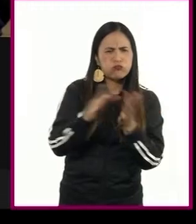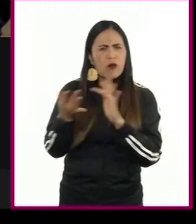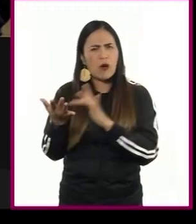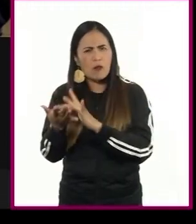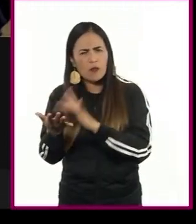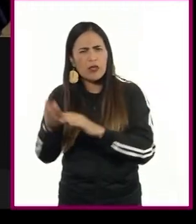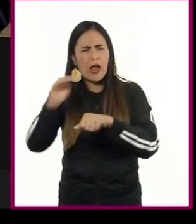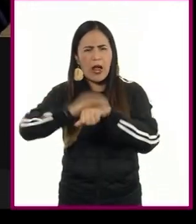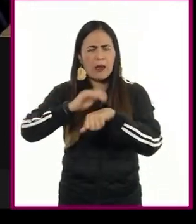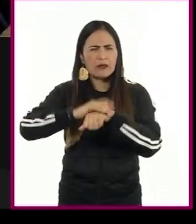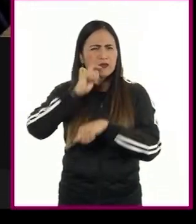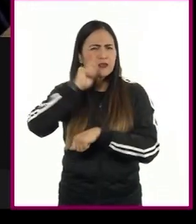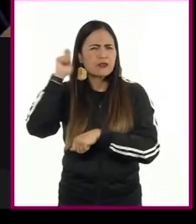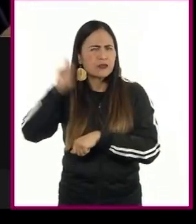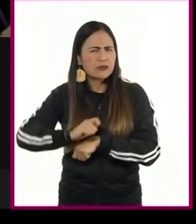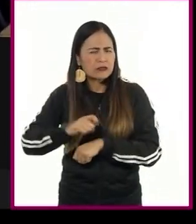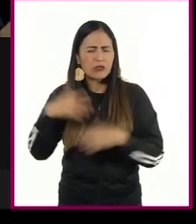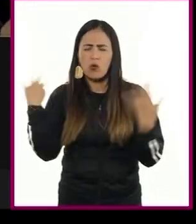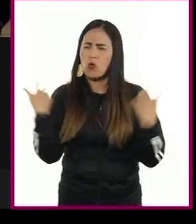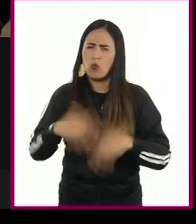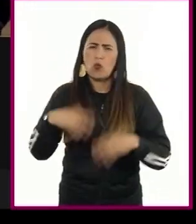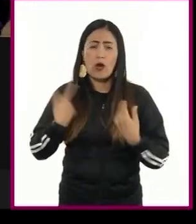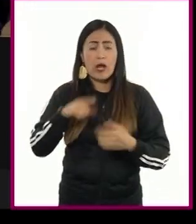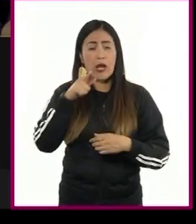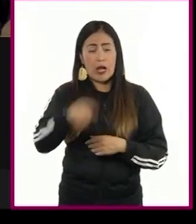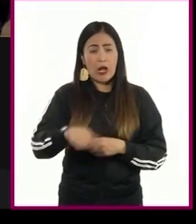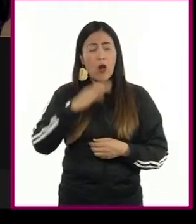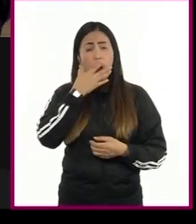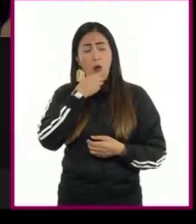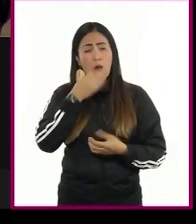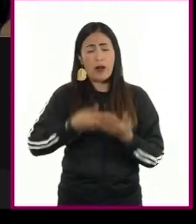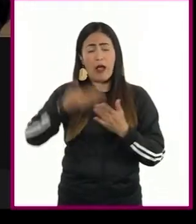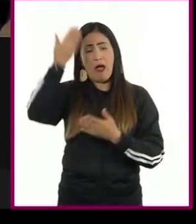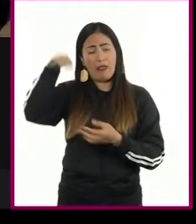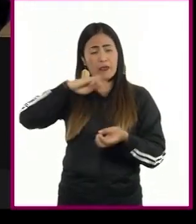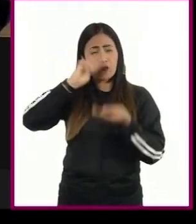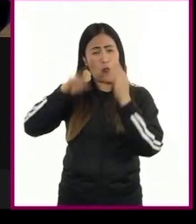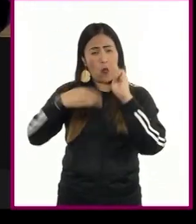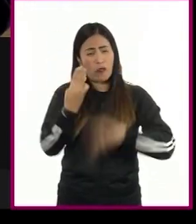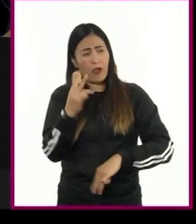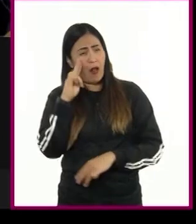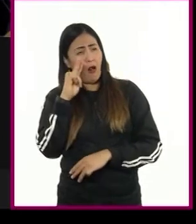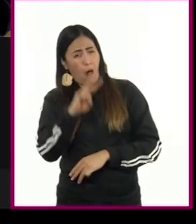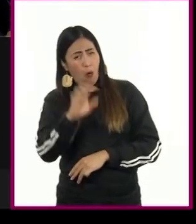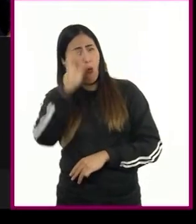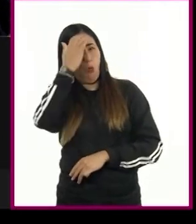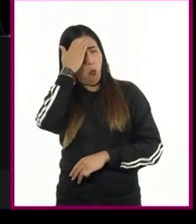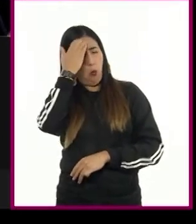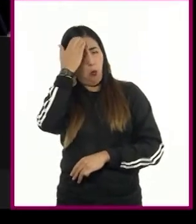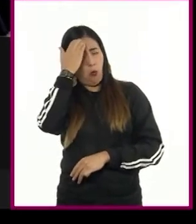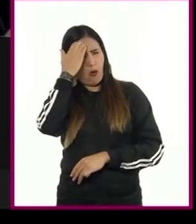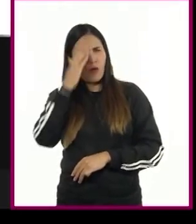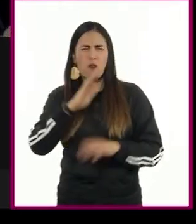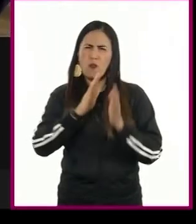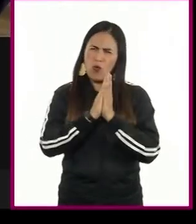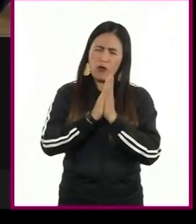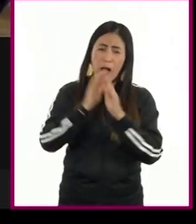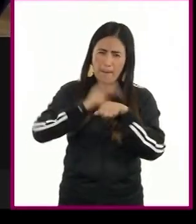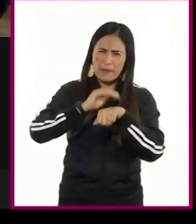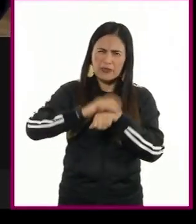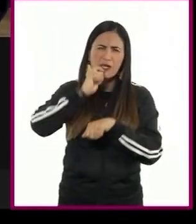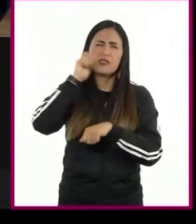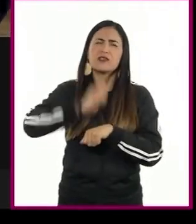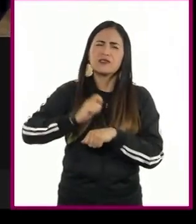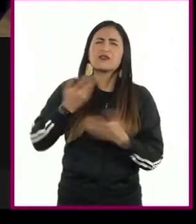una amistad con alguien que fue mundialmente conocido en su época. ¿Nos podría contar los pormenores al respecto?